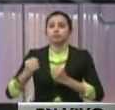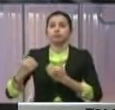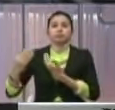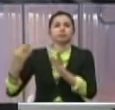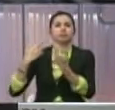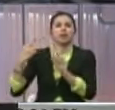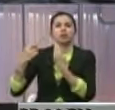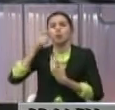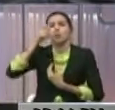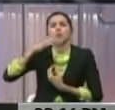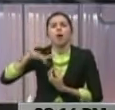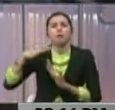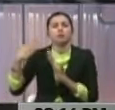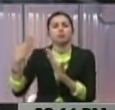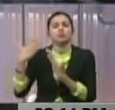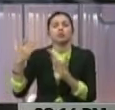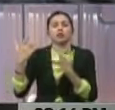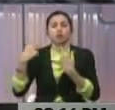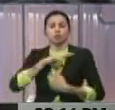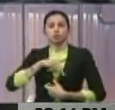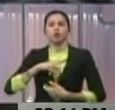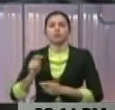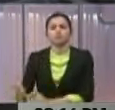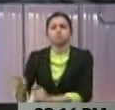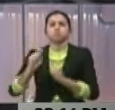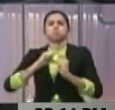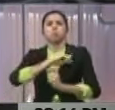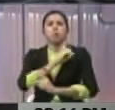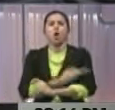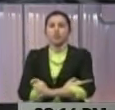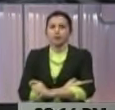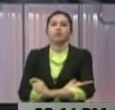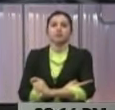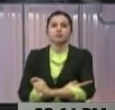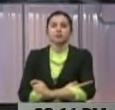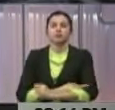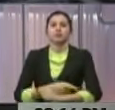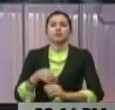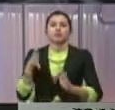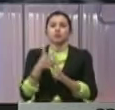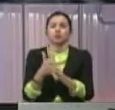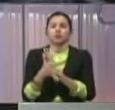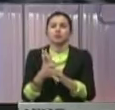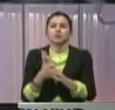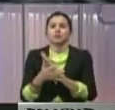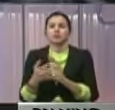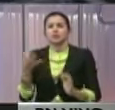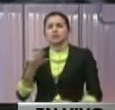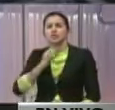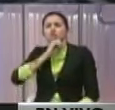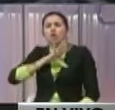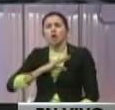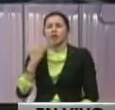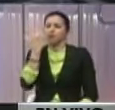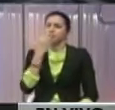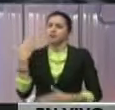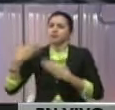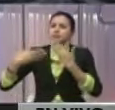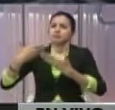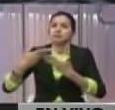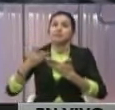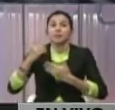pueblos, donde nosotros nos estamos empoderando de todo lo que es esa raíz africana y a la raíz